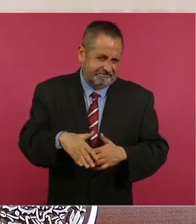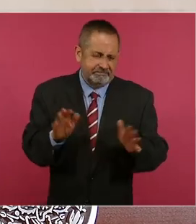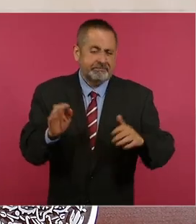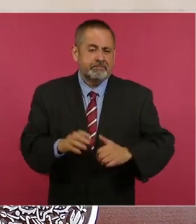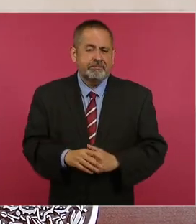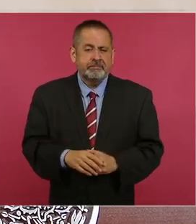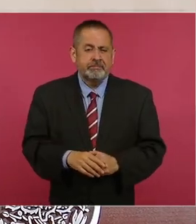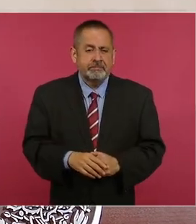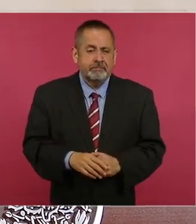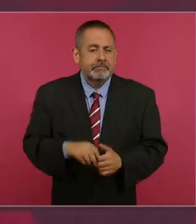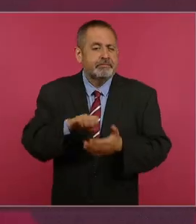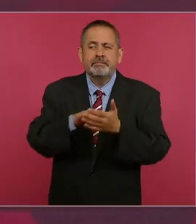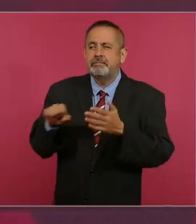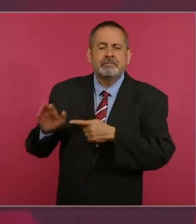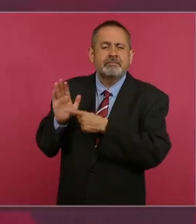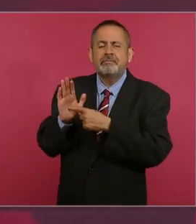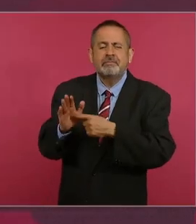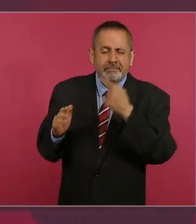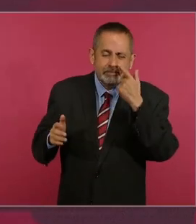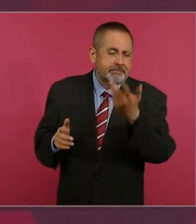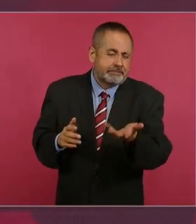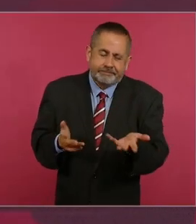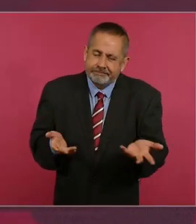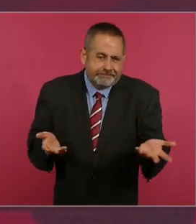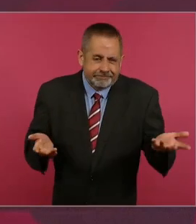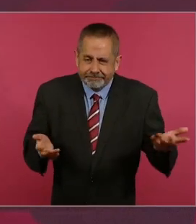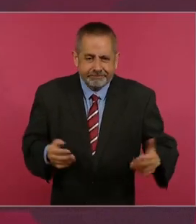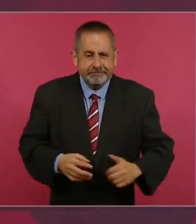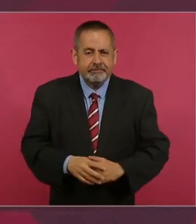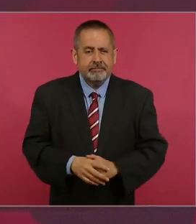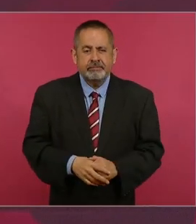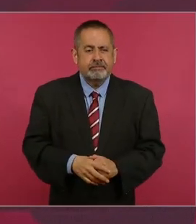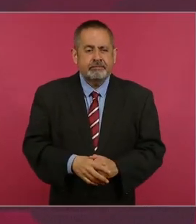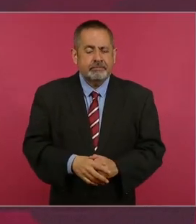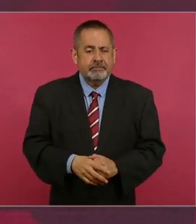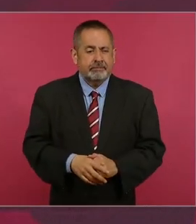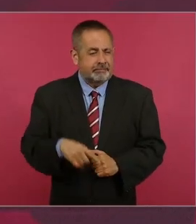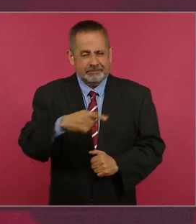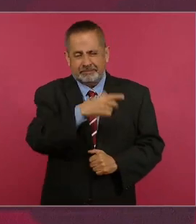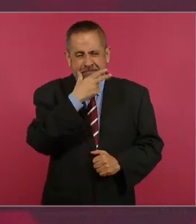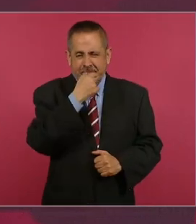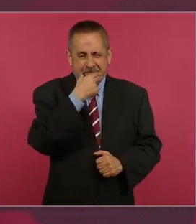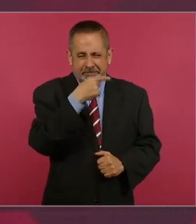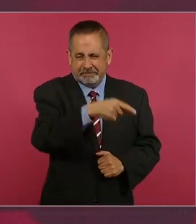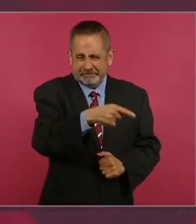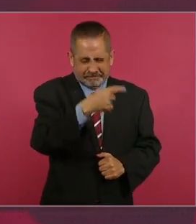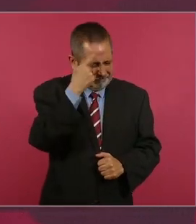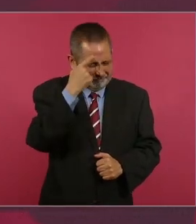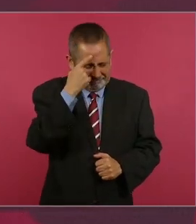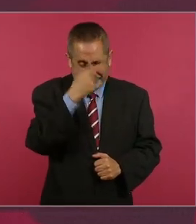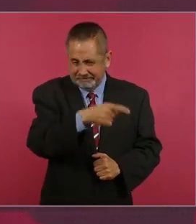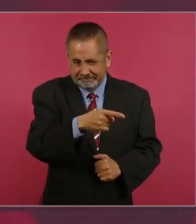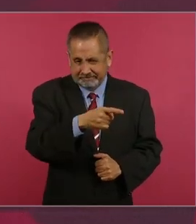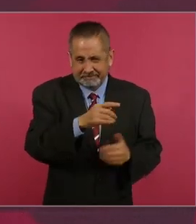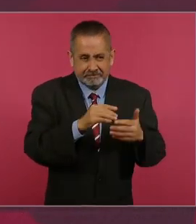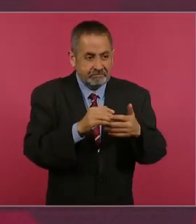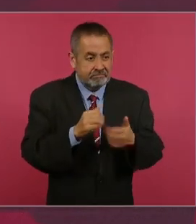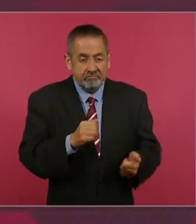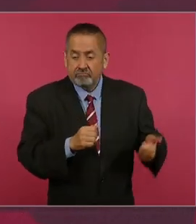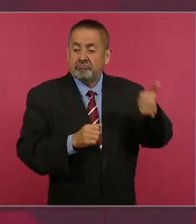Si puse este ejemplo, porque este señor está hasta